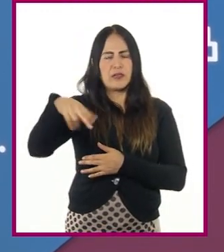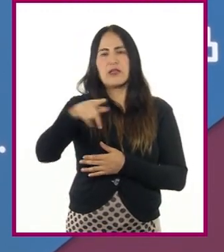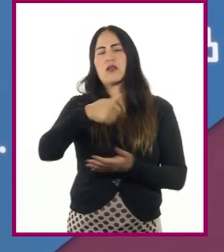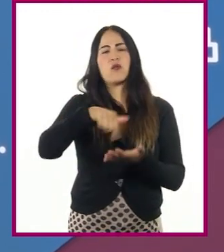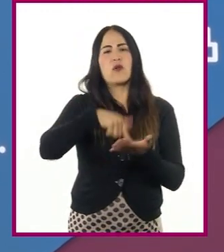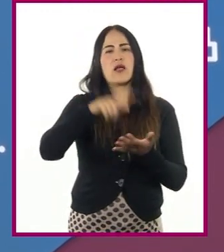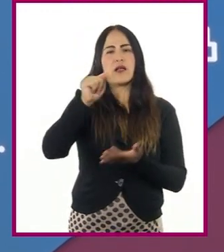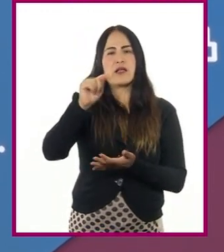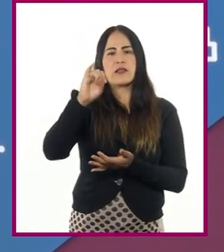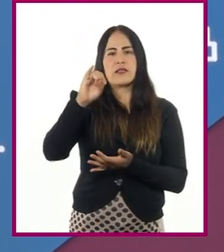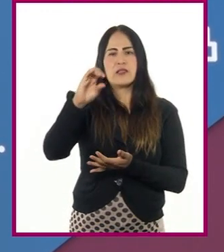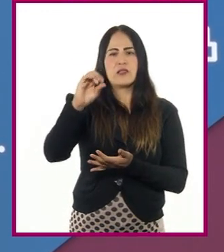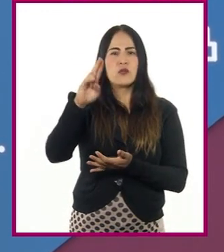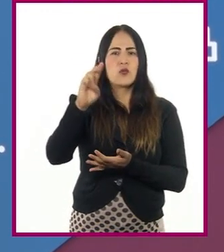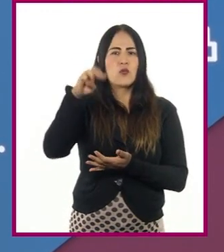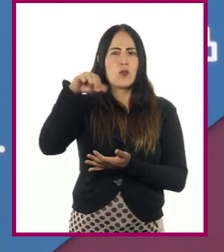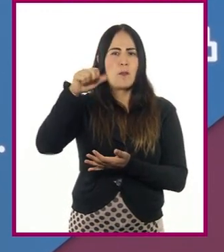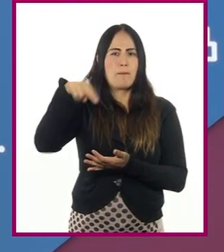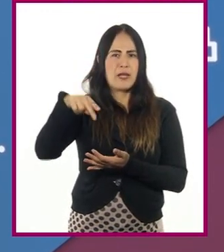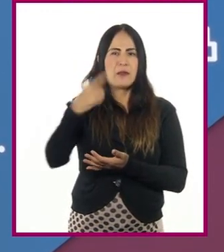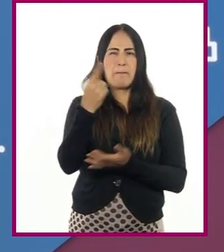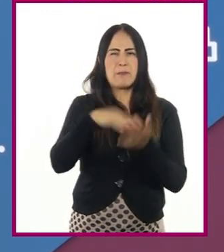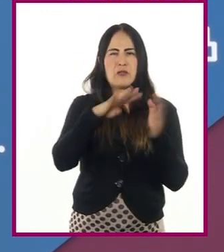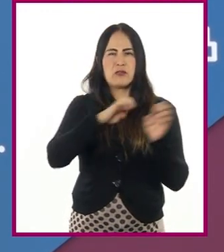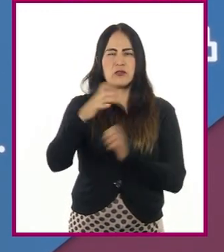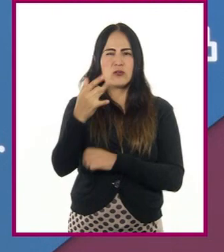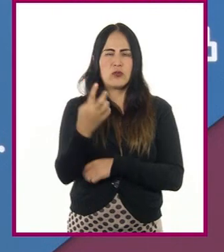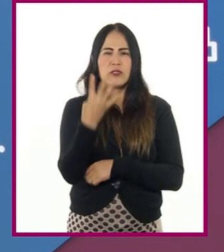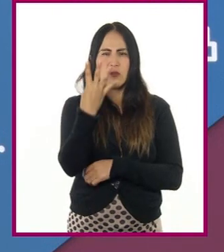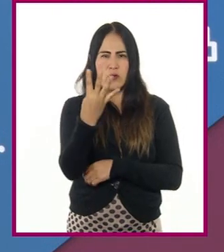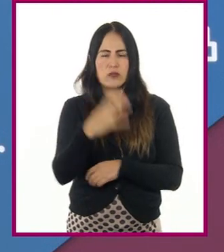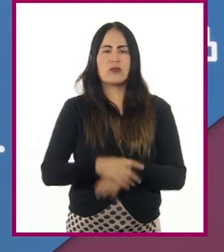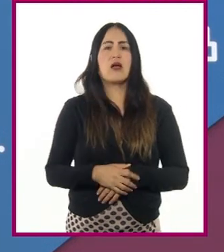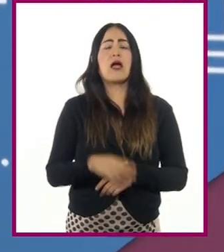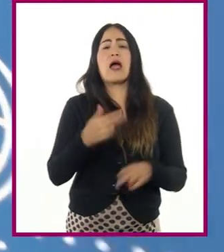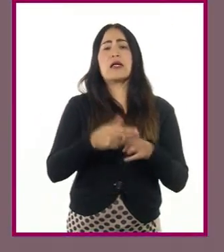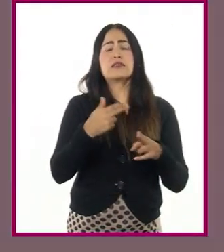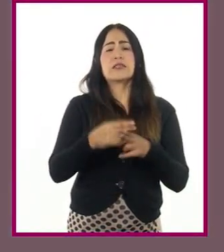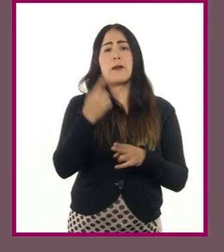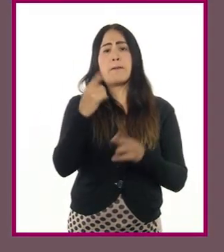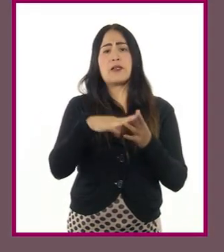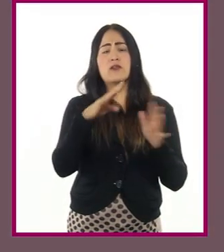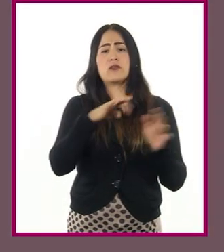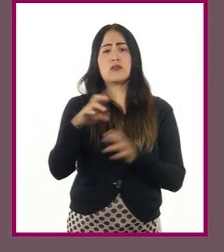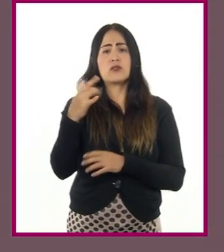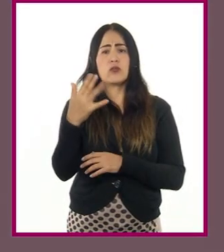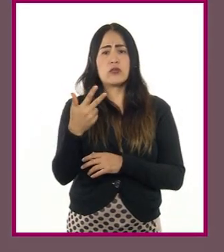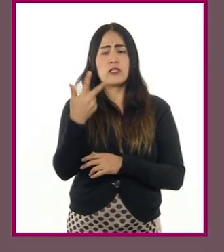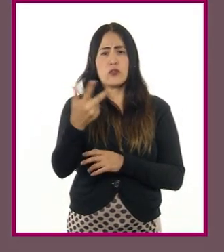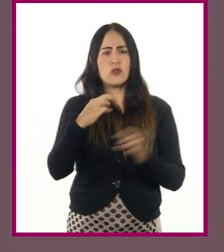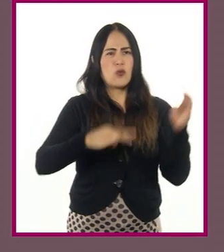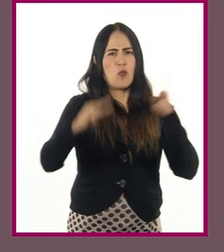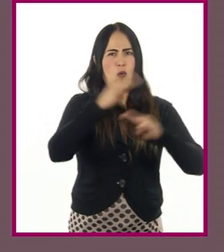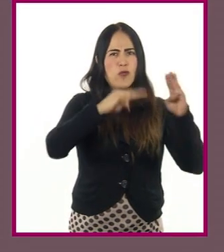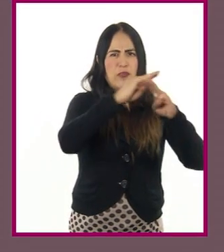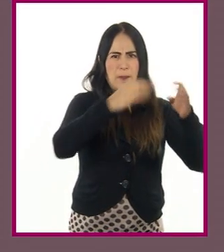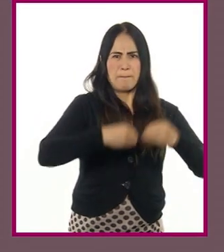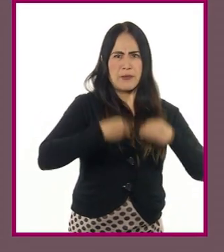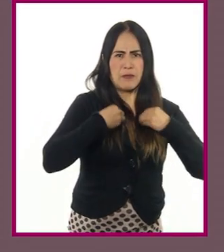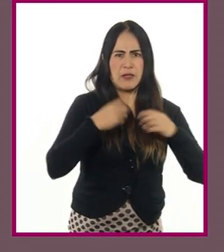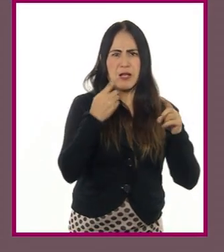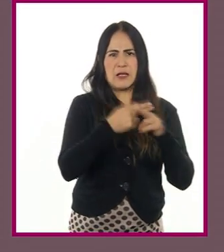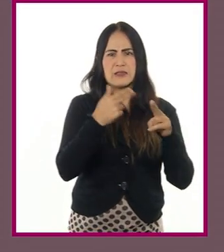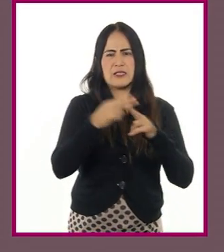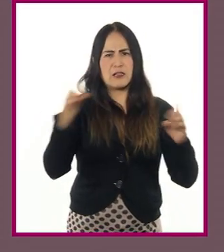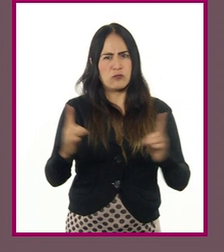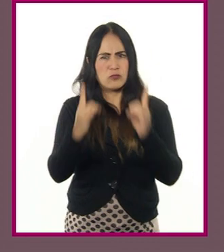en 1954 y anduvo en la sierra hasta 1958, en que se reunió con el presidente